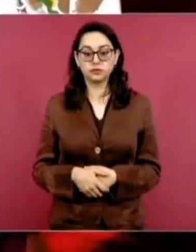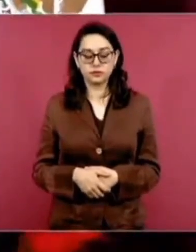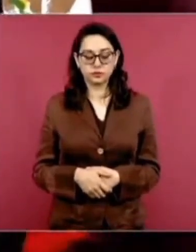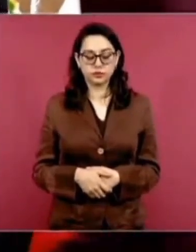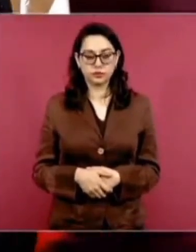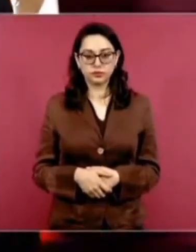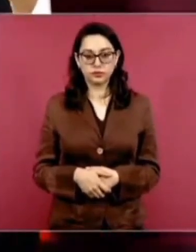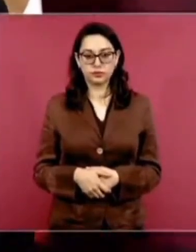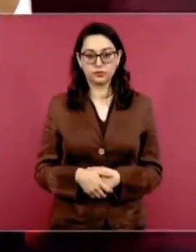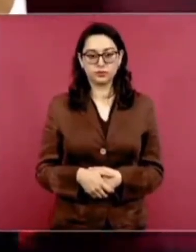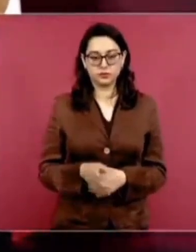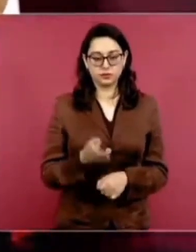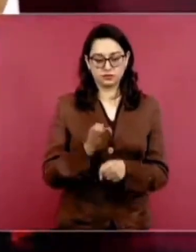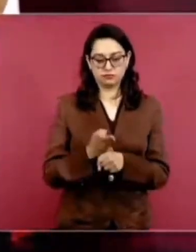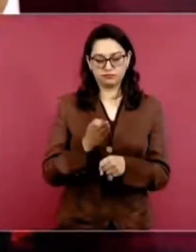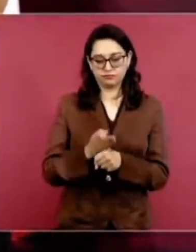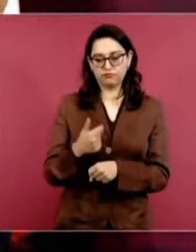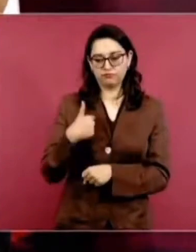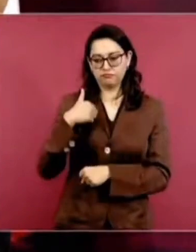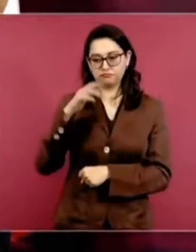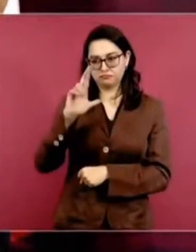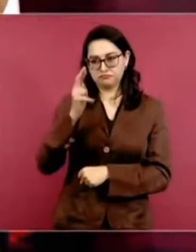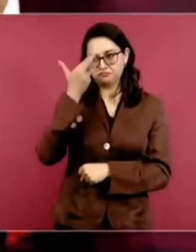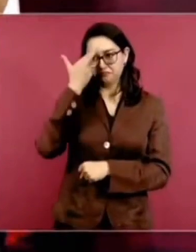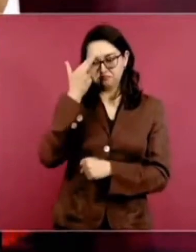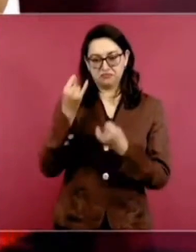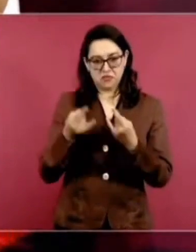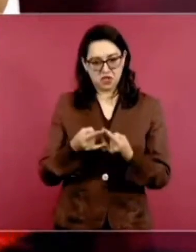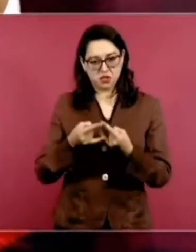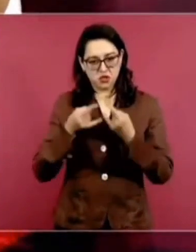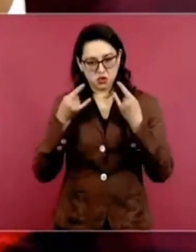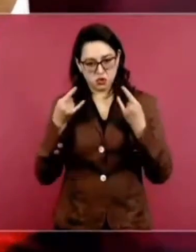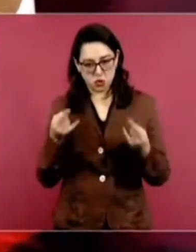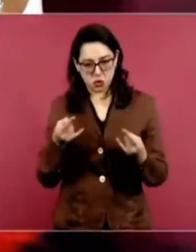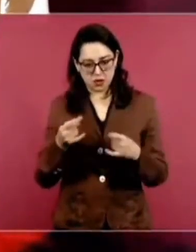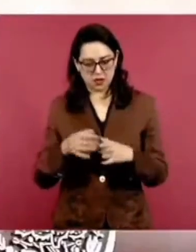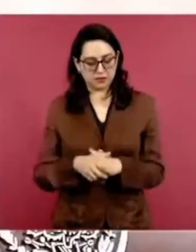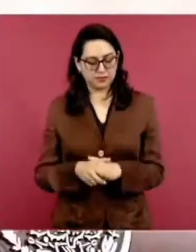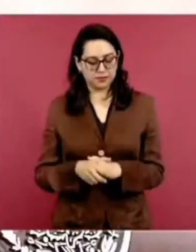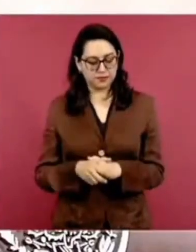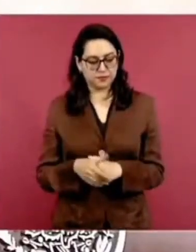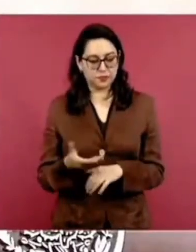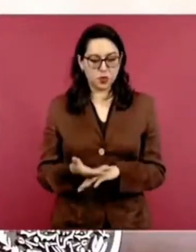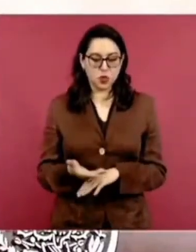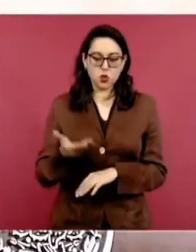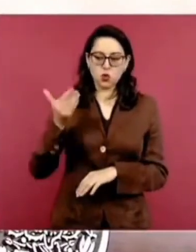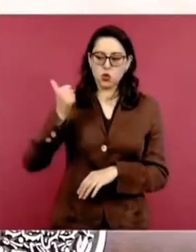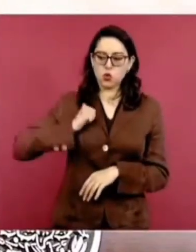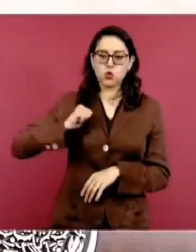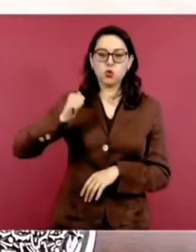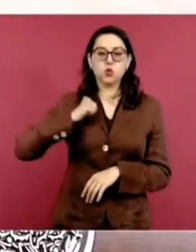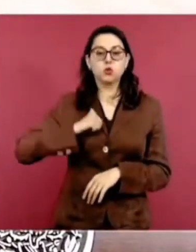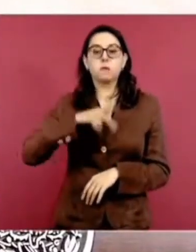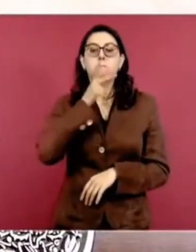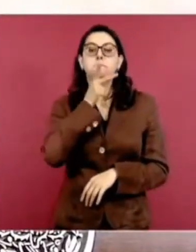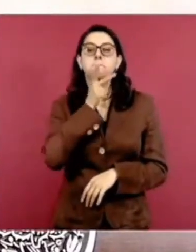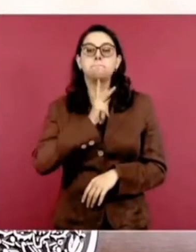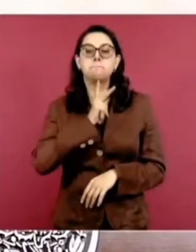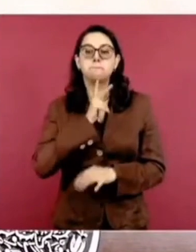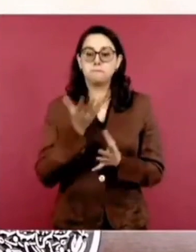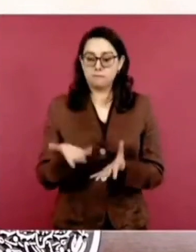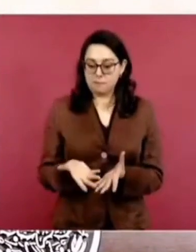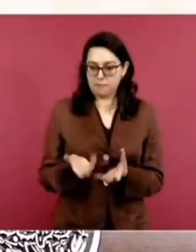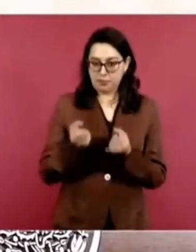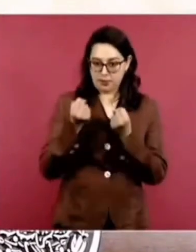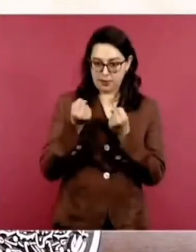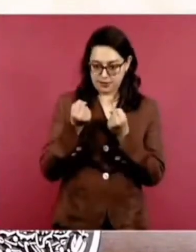cuento, una anécdota, no sé si sea cierta, ¿no? De cuando la expropiación petrolera, que